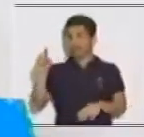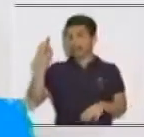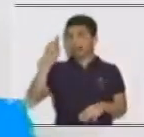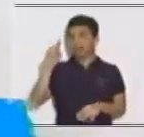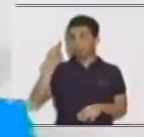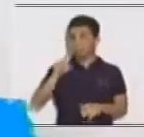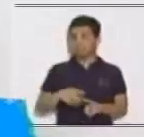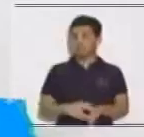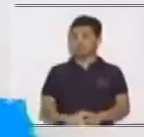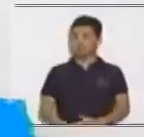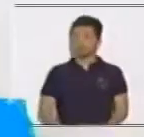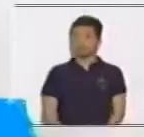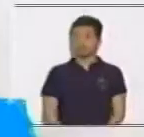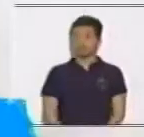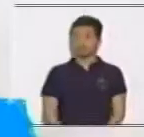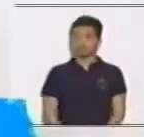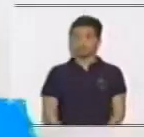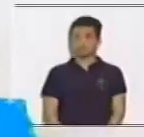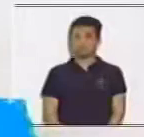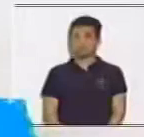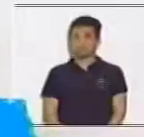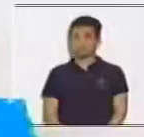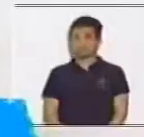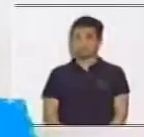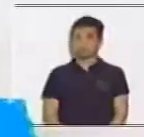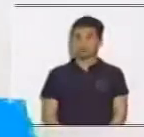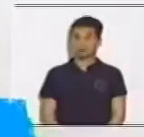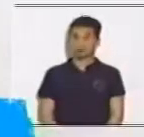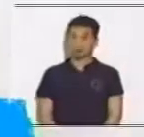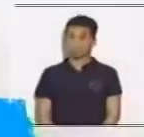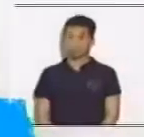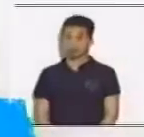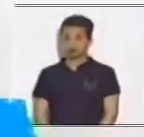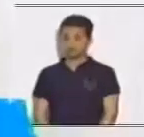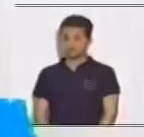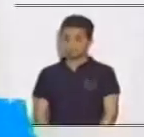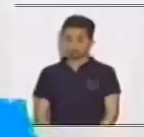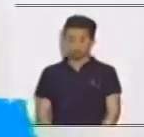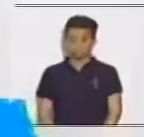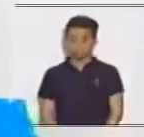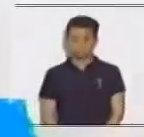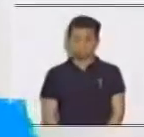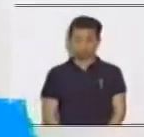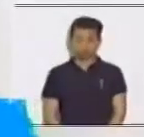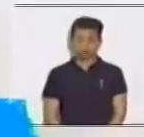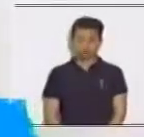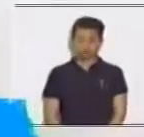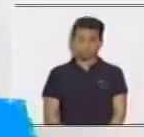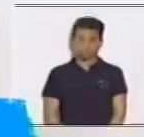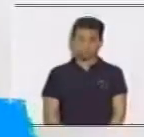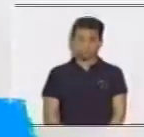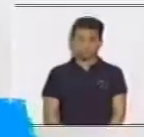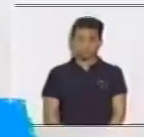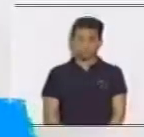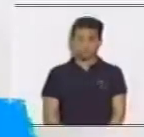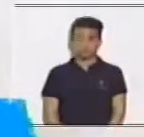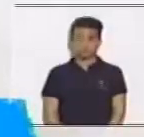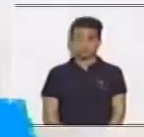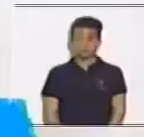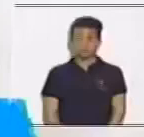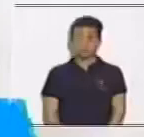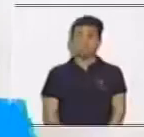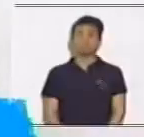más 45, los 180 grados. Muy bien, tomemos nota pues. Entonces, este es